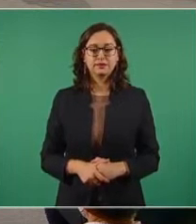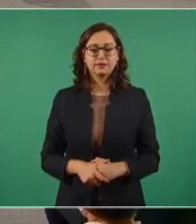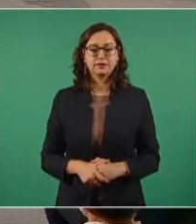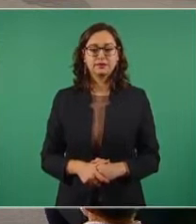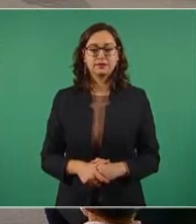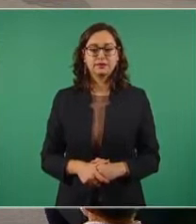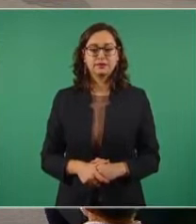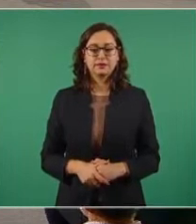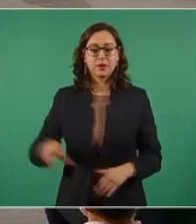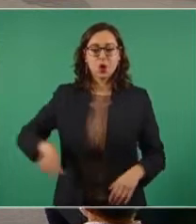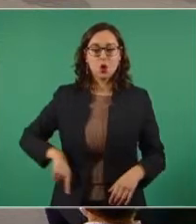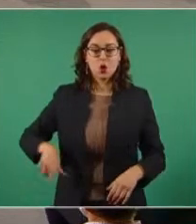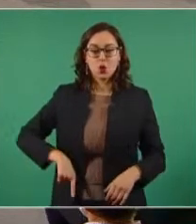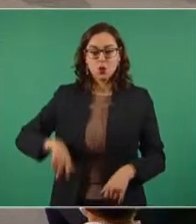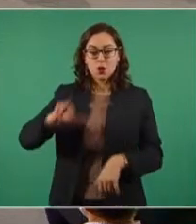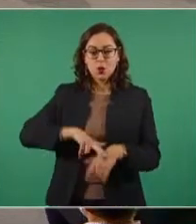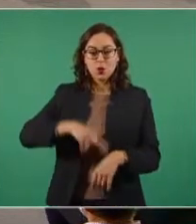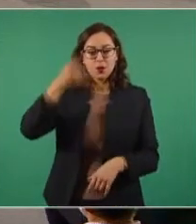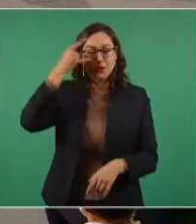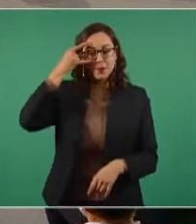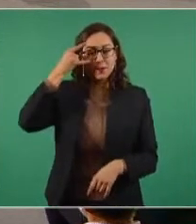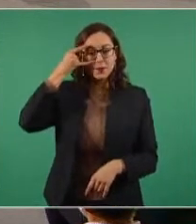gobernador de campeche